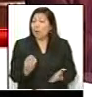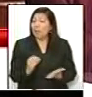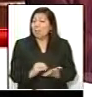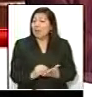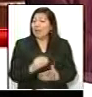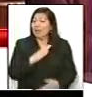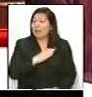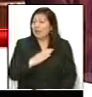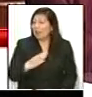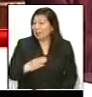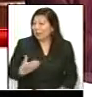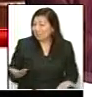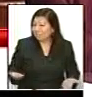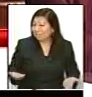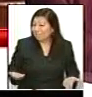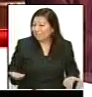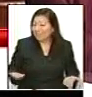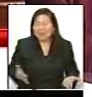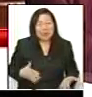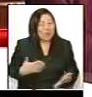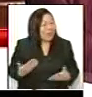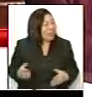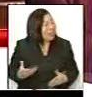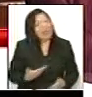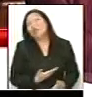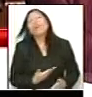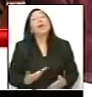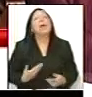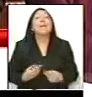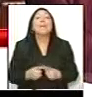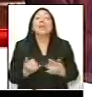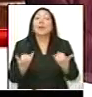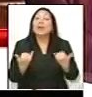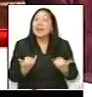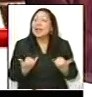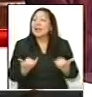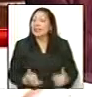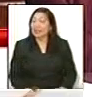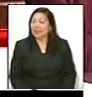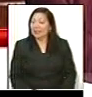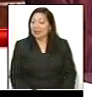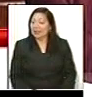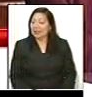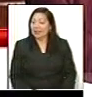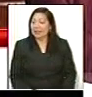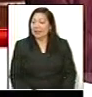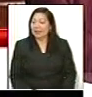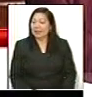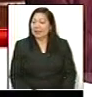Callao. Es ingobernable. Entonces, pero acá, señora, para terminar,